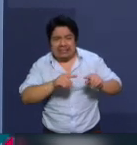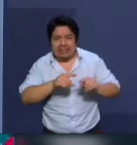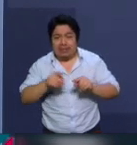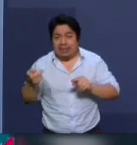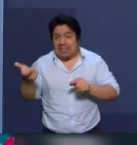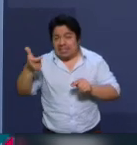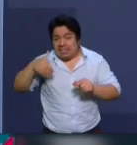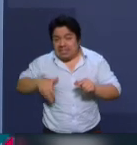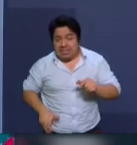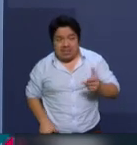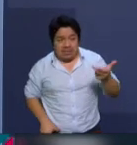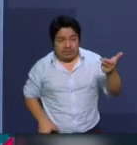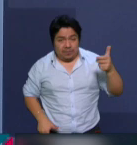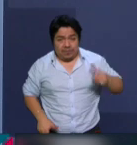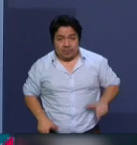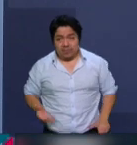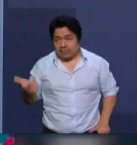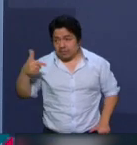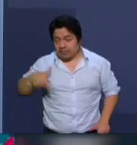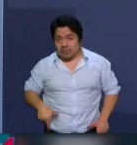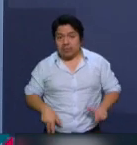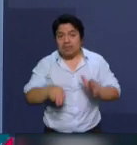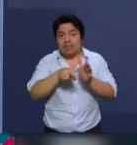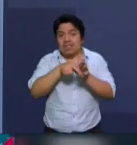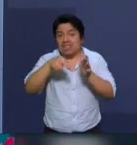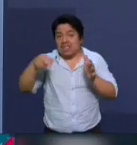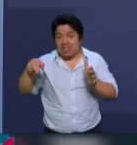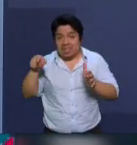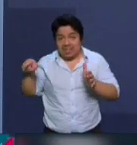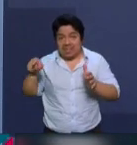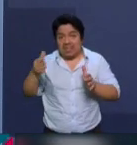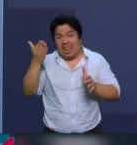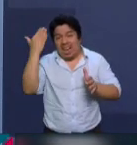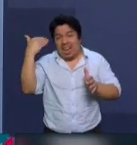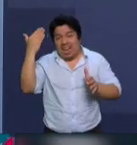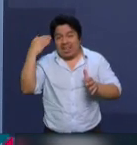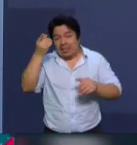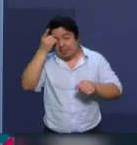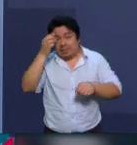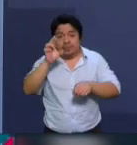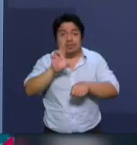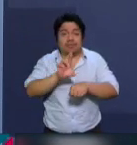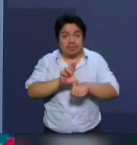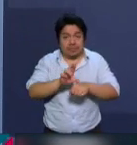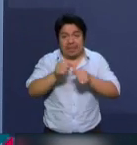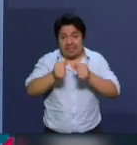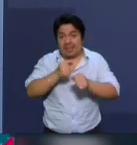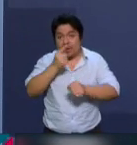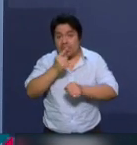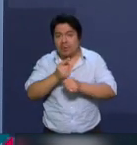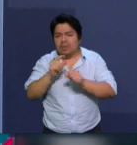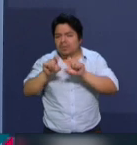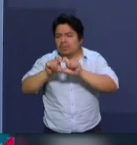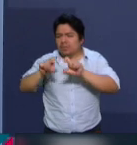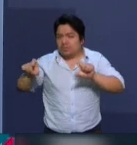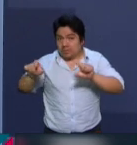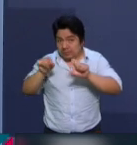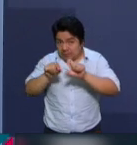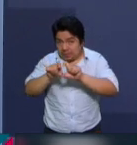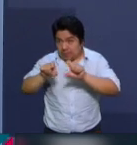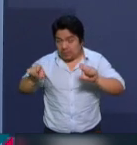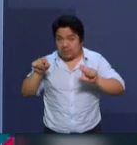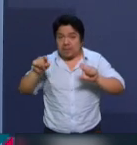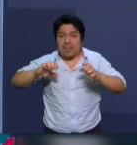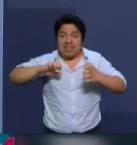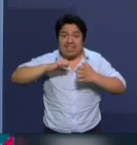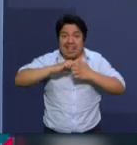enriquecerse tan es así que la revista contralínea reveló que la extinta dirección Federal de seguridad lo definía como cito textual